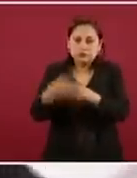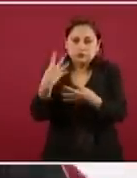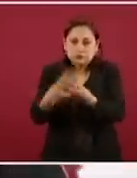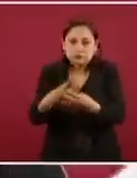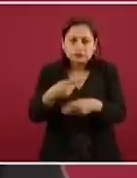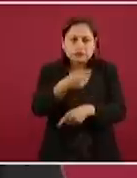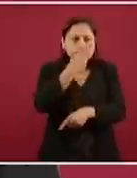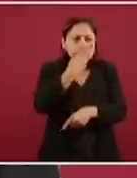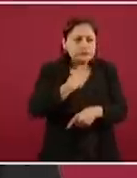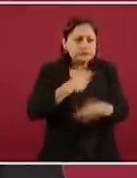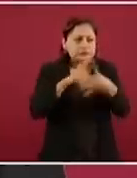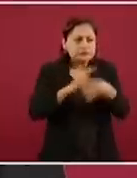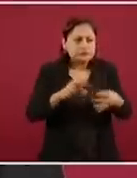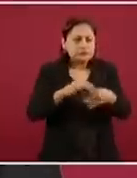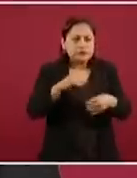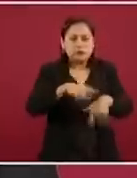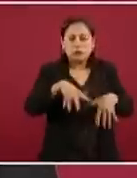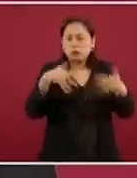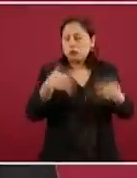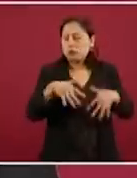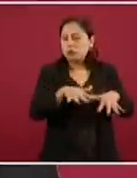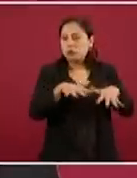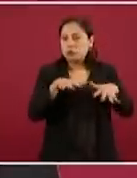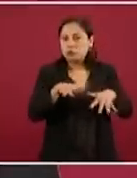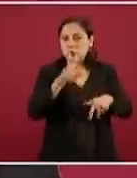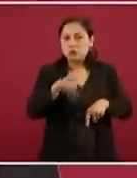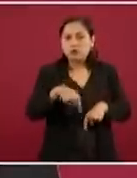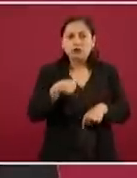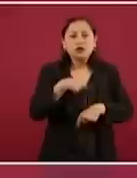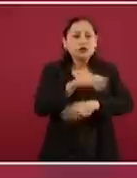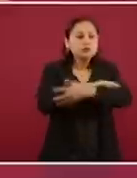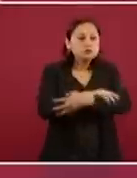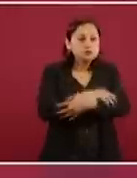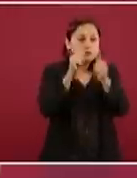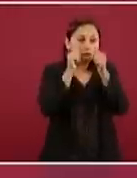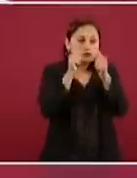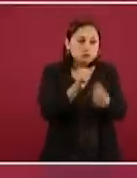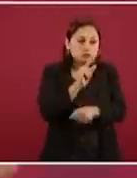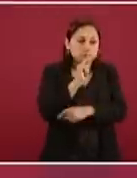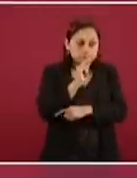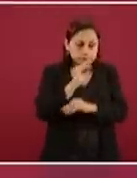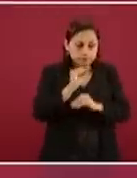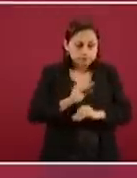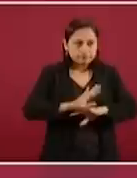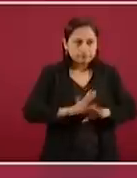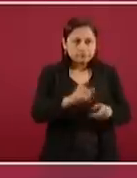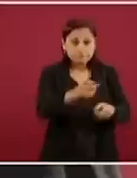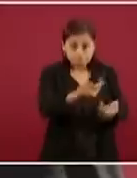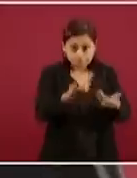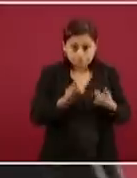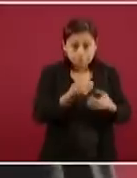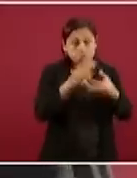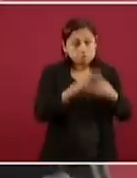Entonces, pero ya me quedo callado. Lloran,